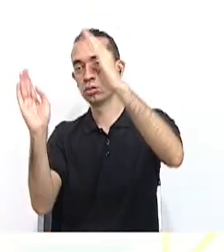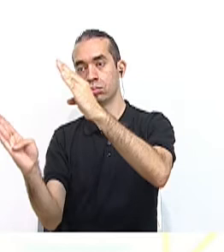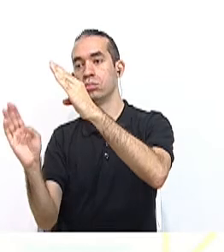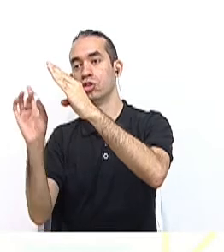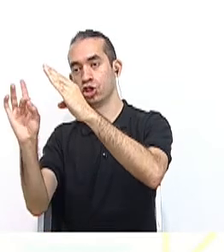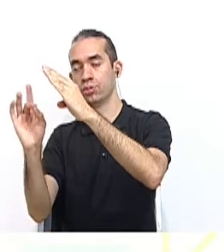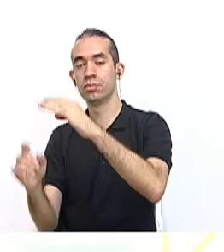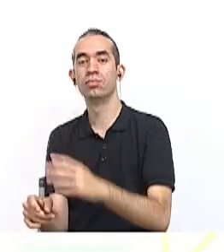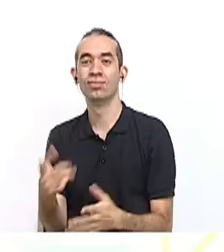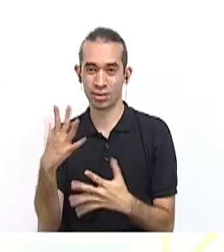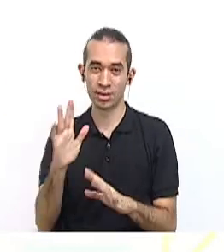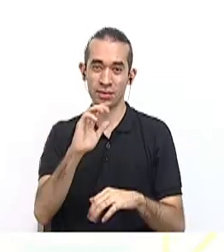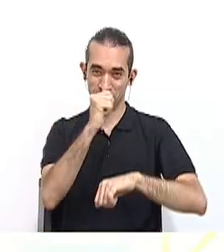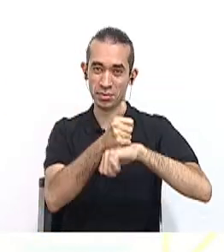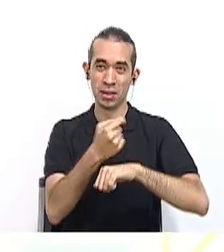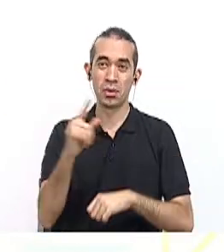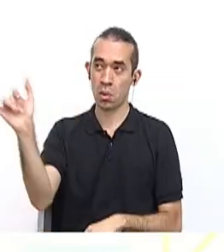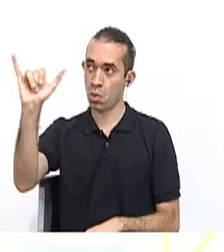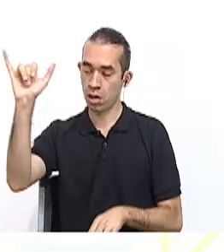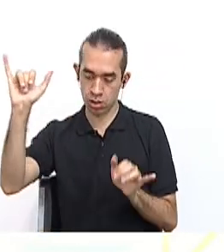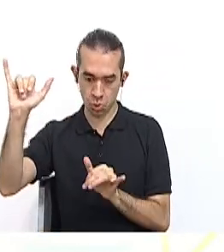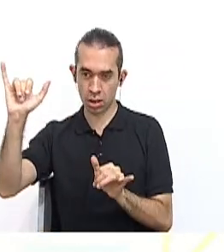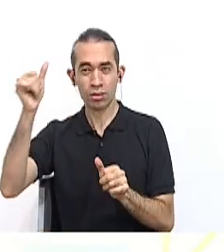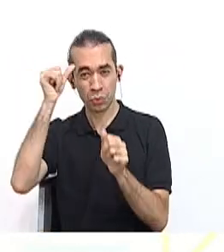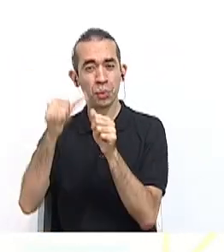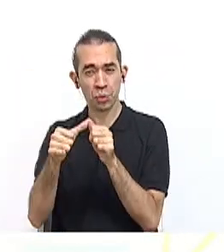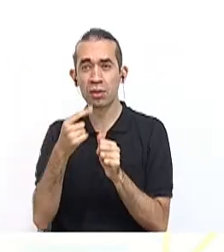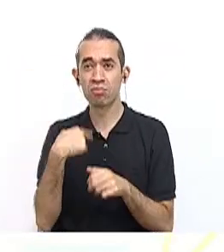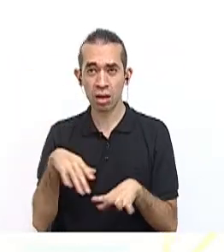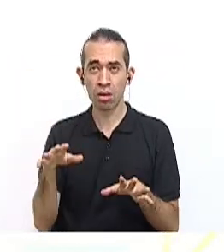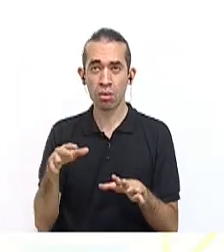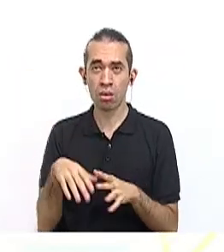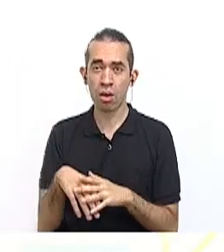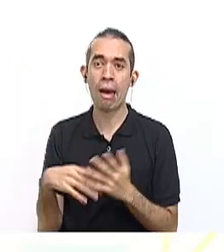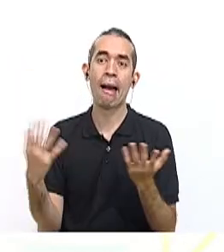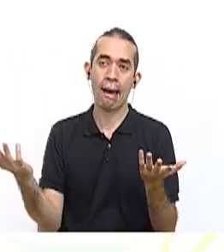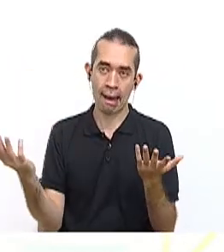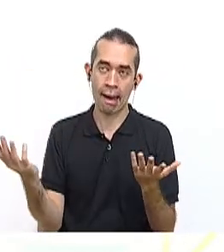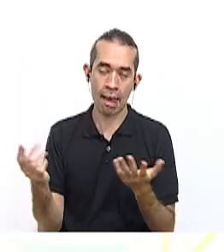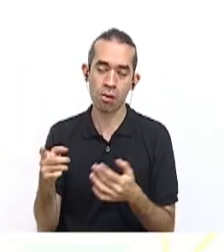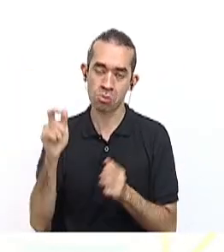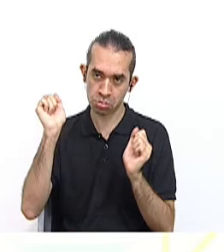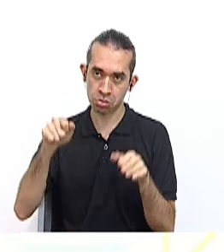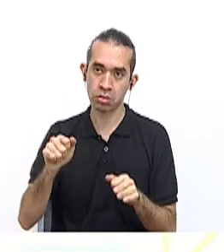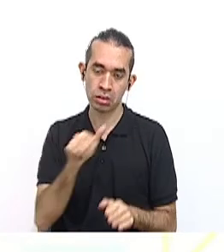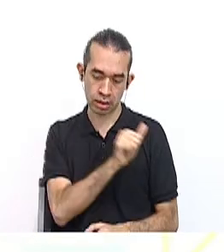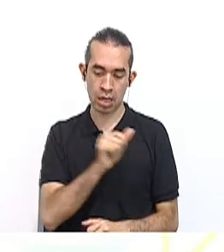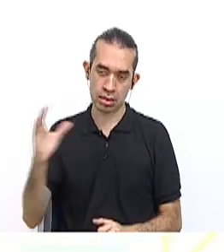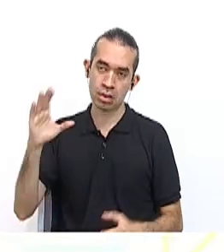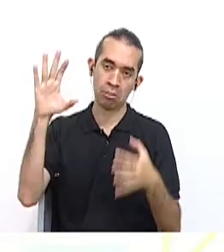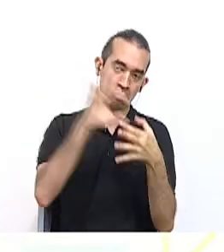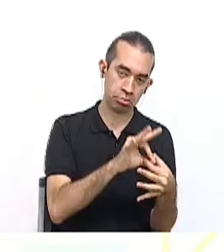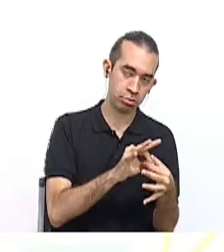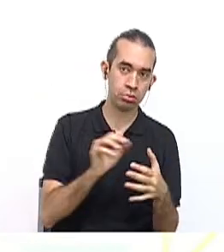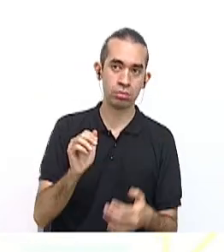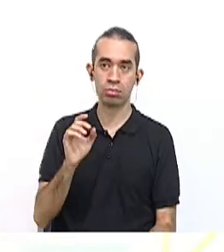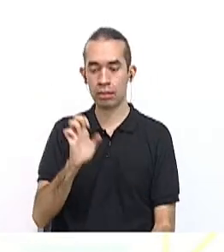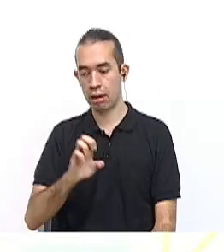que son isósceles, también podemos obtener la medida de los segmentos AC y